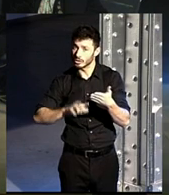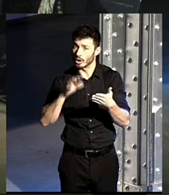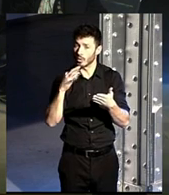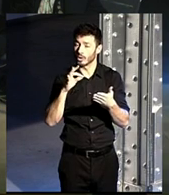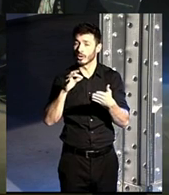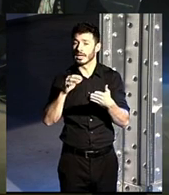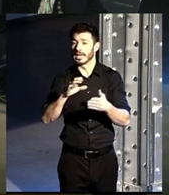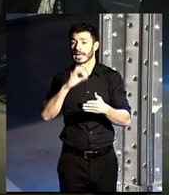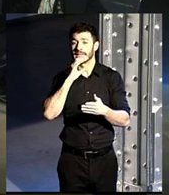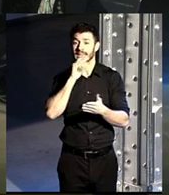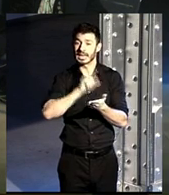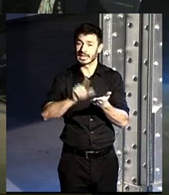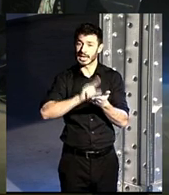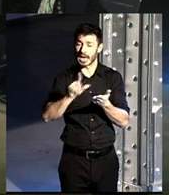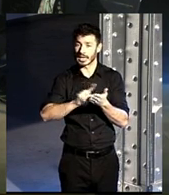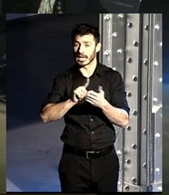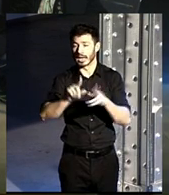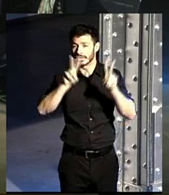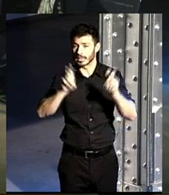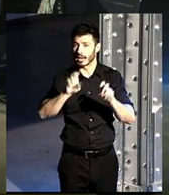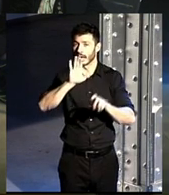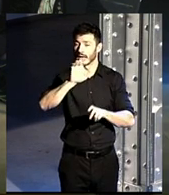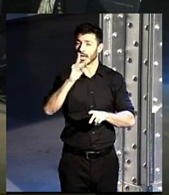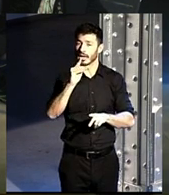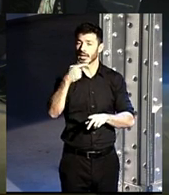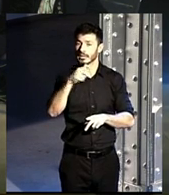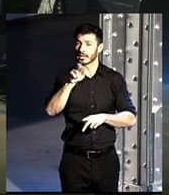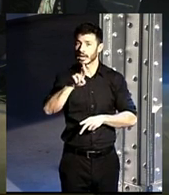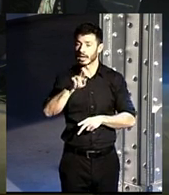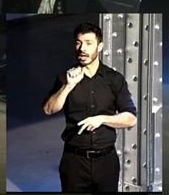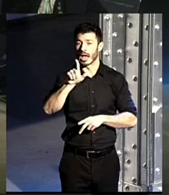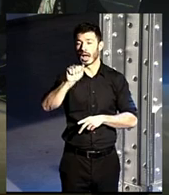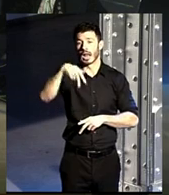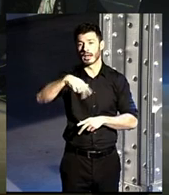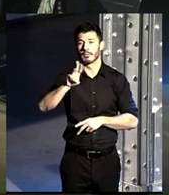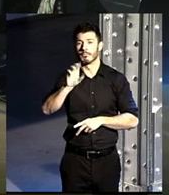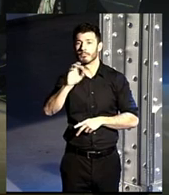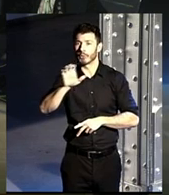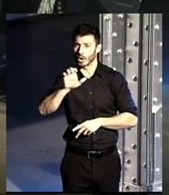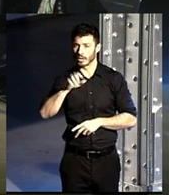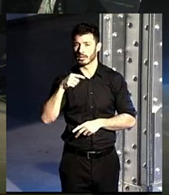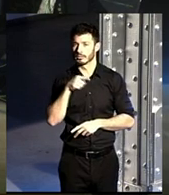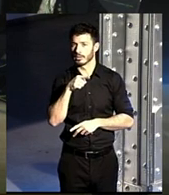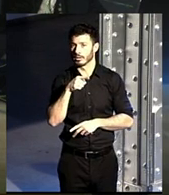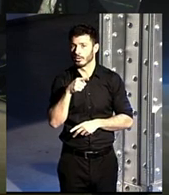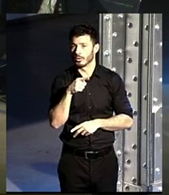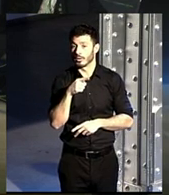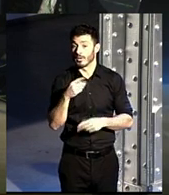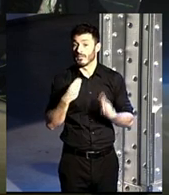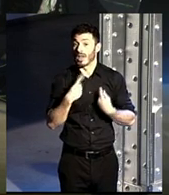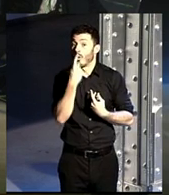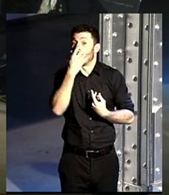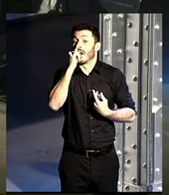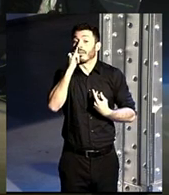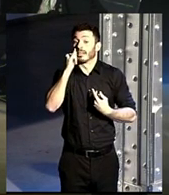sobre Edgar Allan Poe. En el Museo de Famille. Una vez en su vida escribió algo de un comentario de literatura